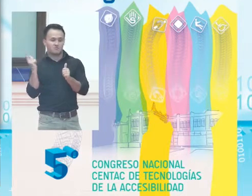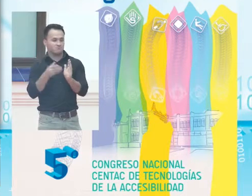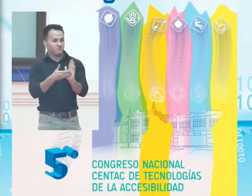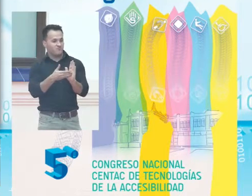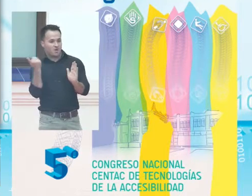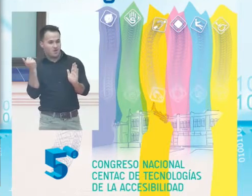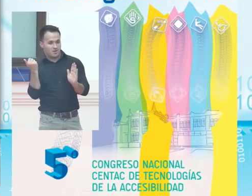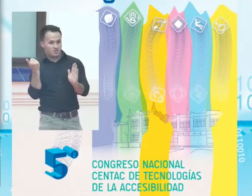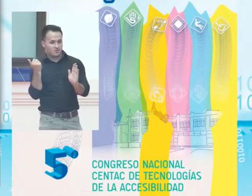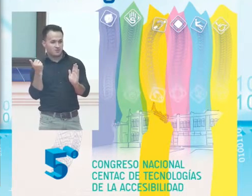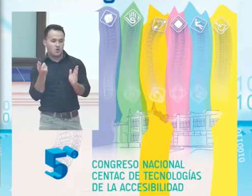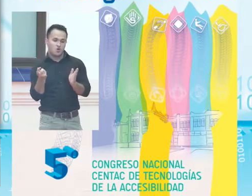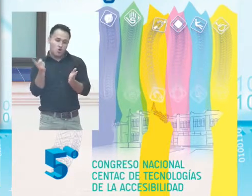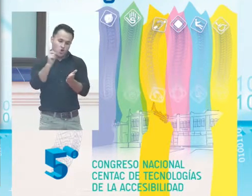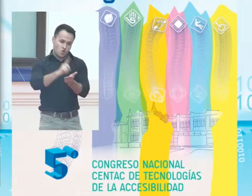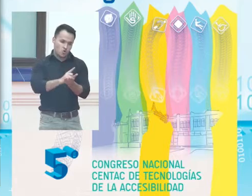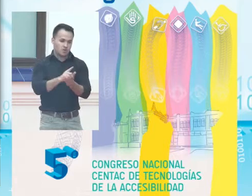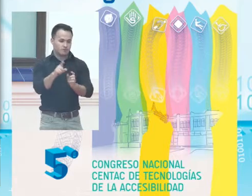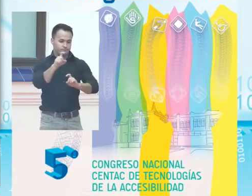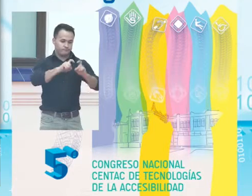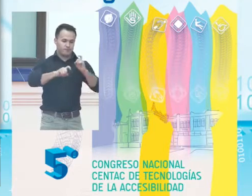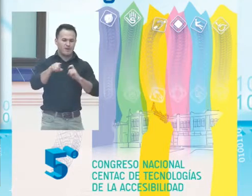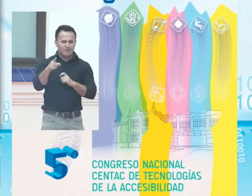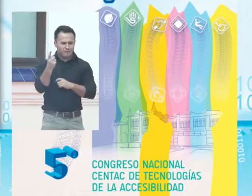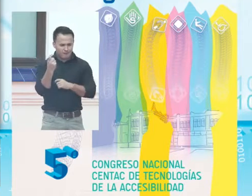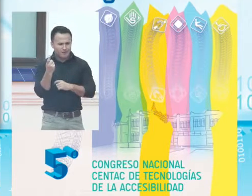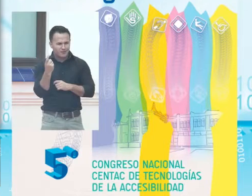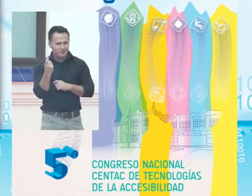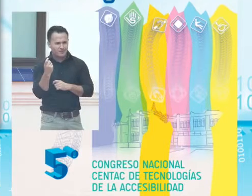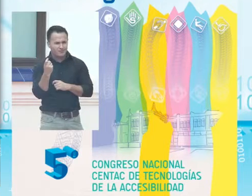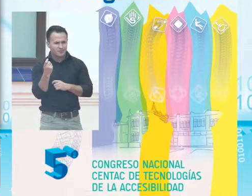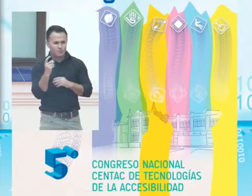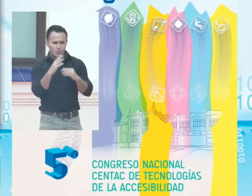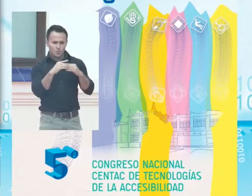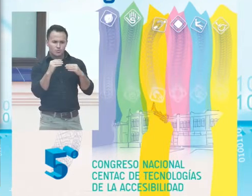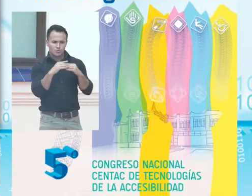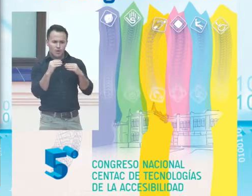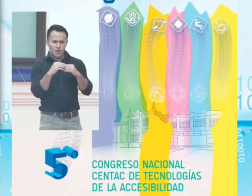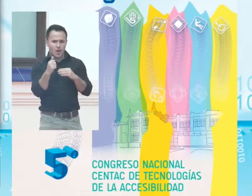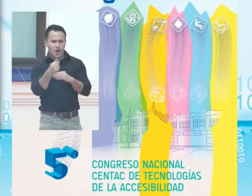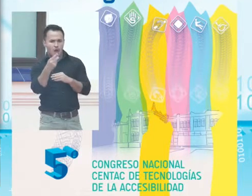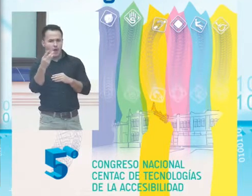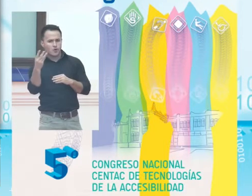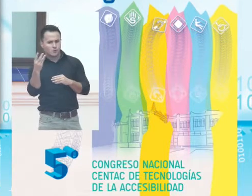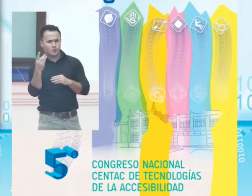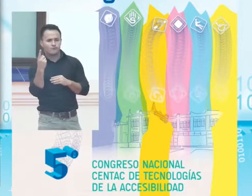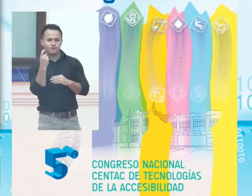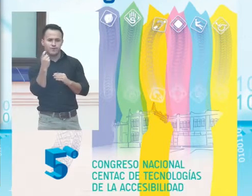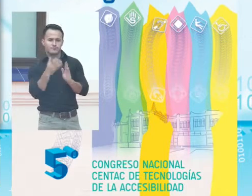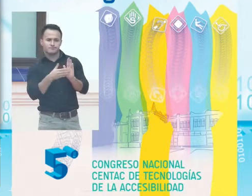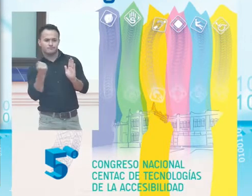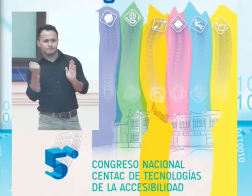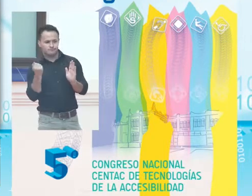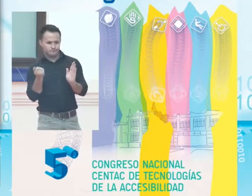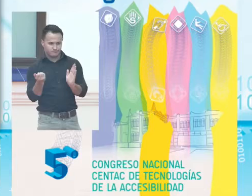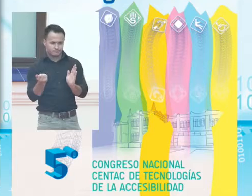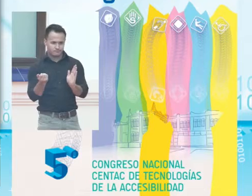Tuvimos que volver y decir, oye, eso es necesario por algunos usuarios, como podemos